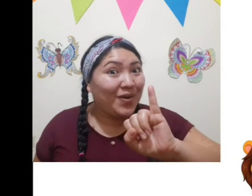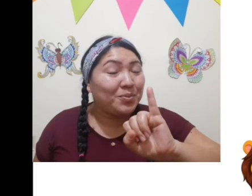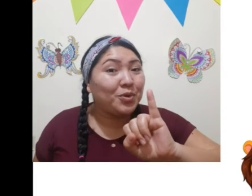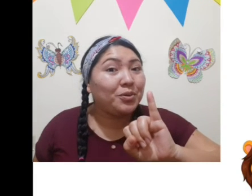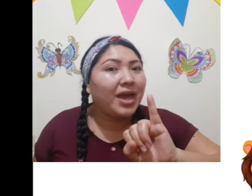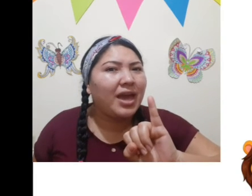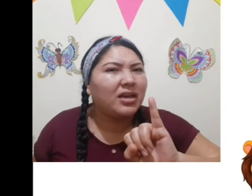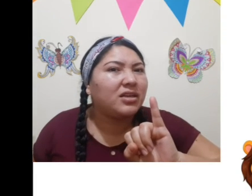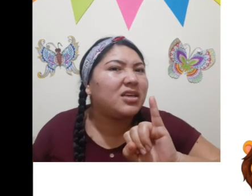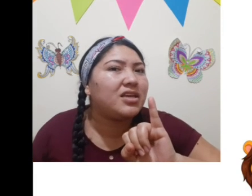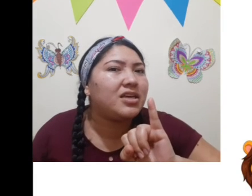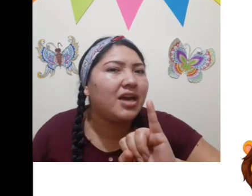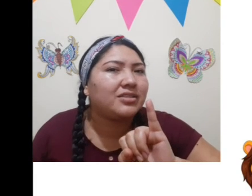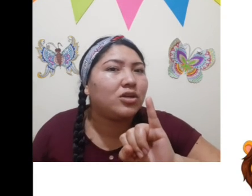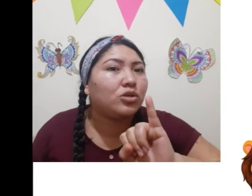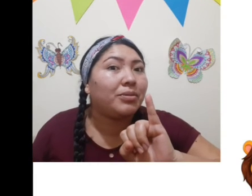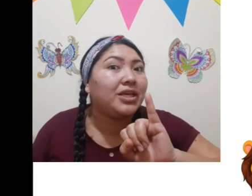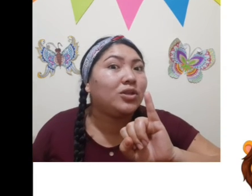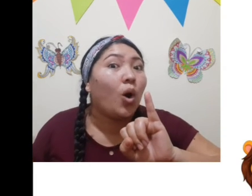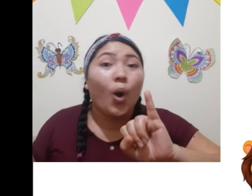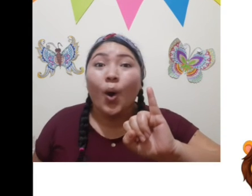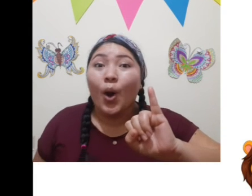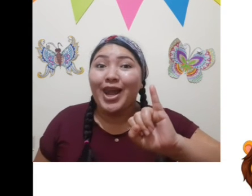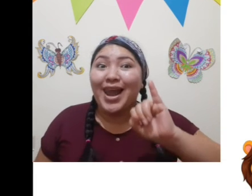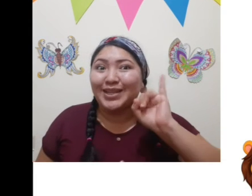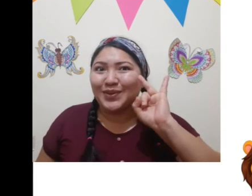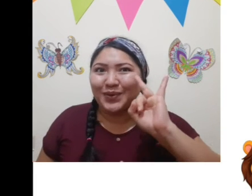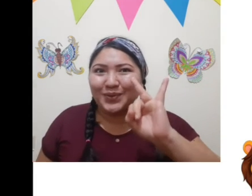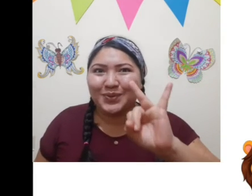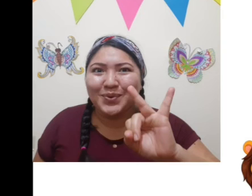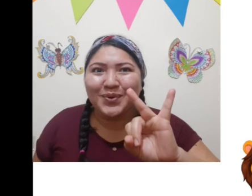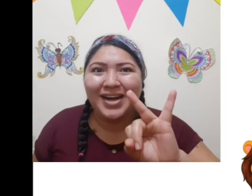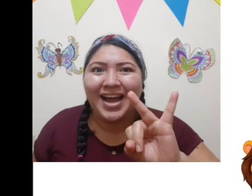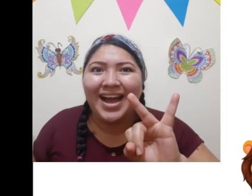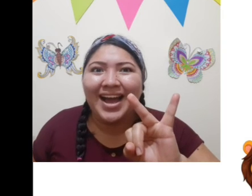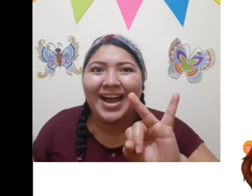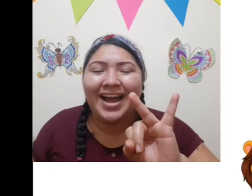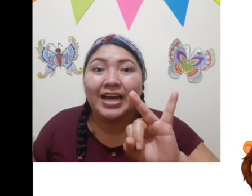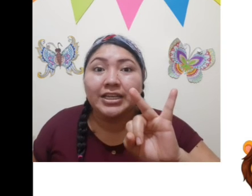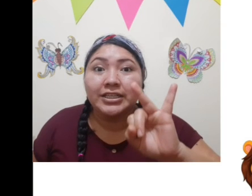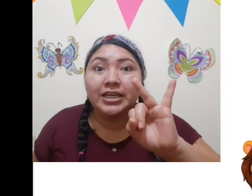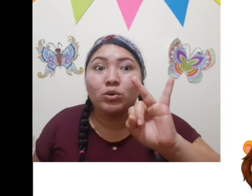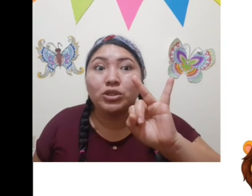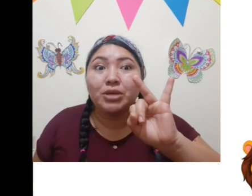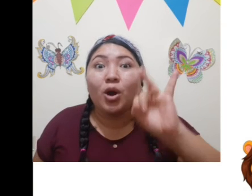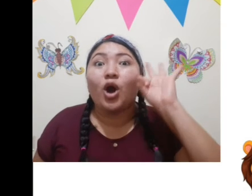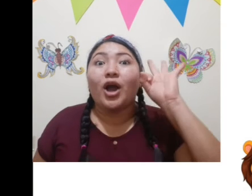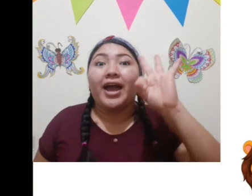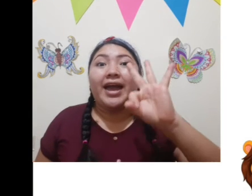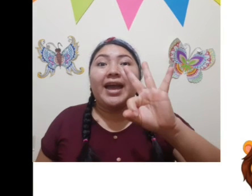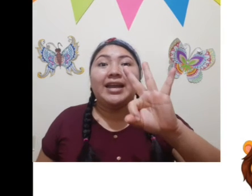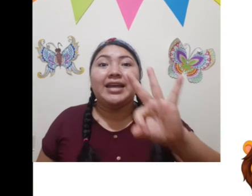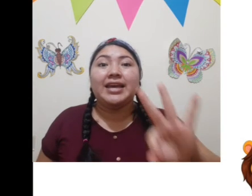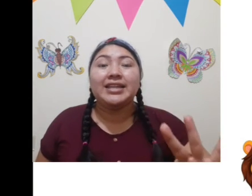muy bien quién es el otro amiguito la tortuga y el último